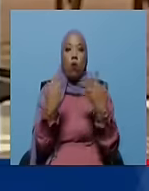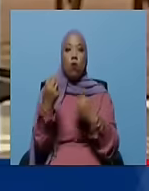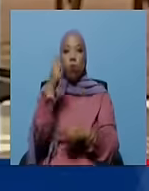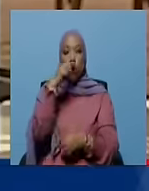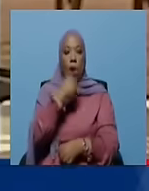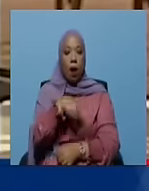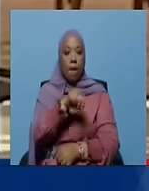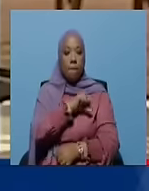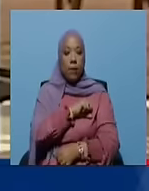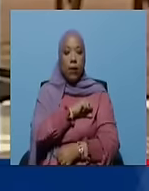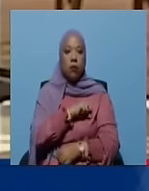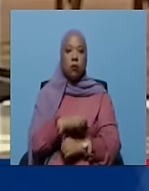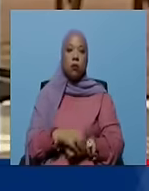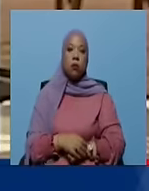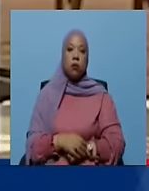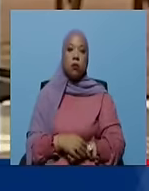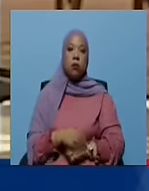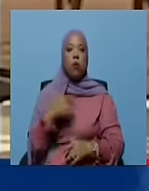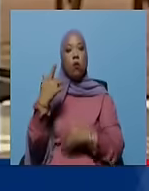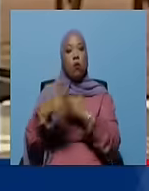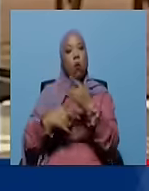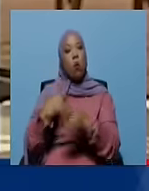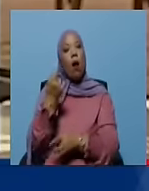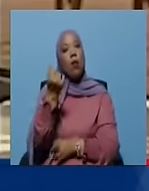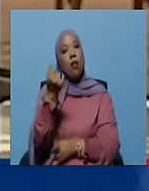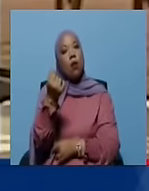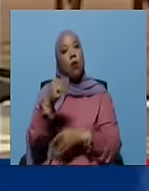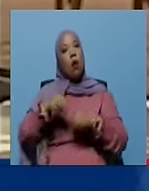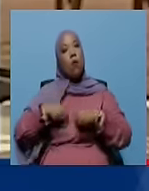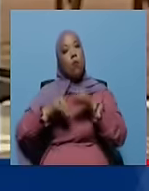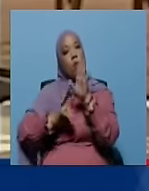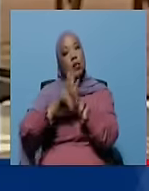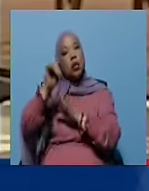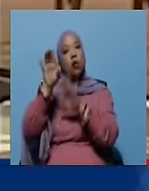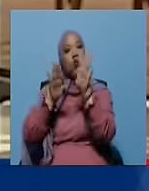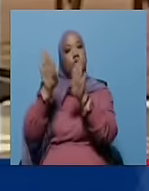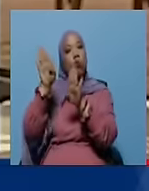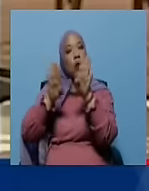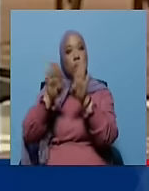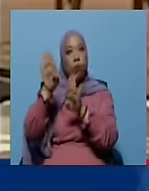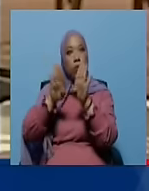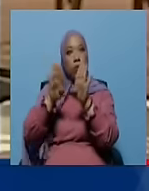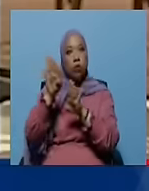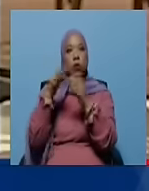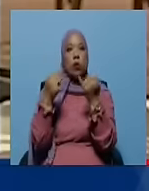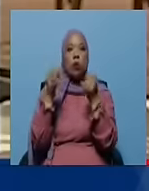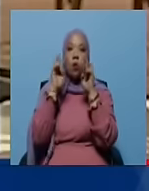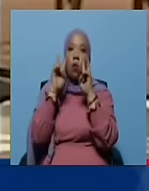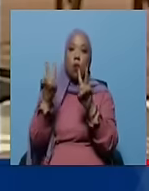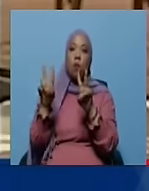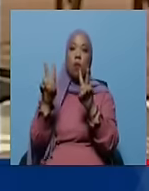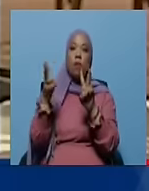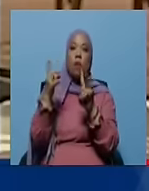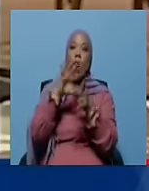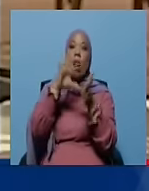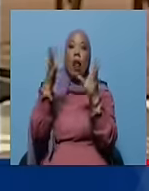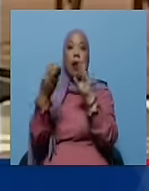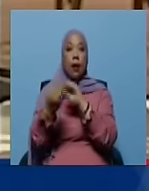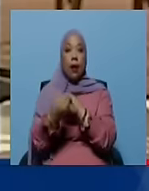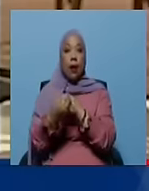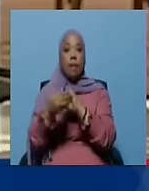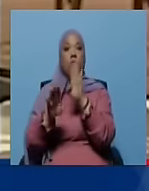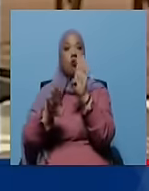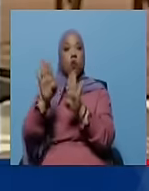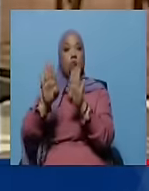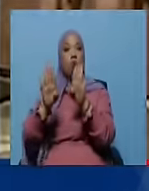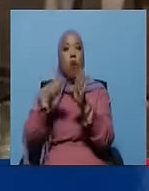España sube un modelo económico basado en el desarrollo del turismo, y ustedes ven los grandes cambios que el